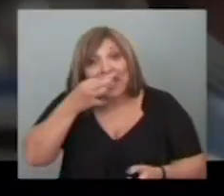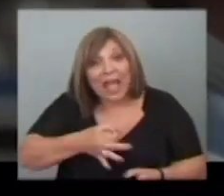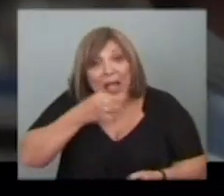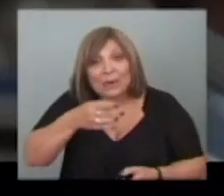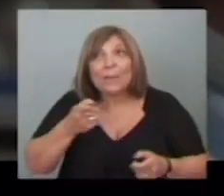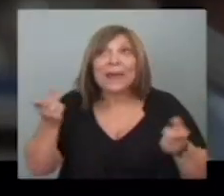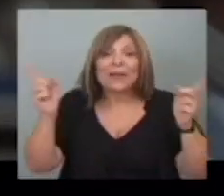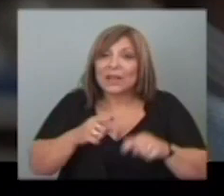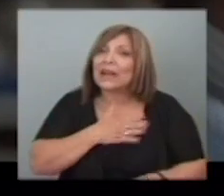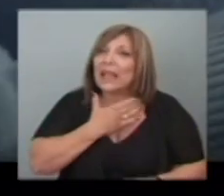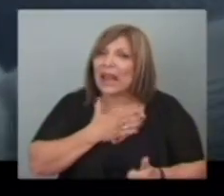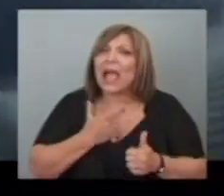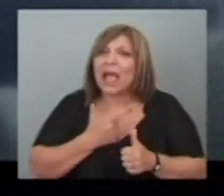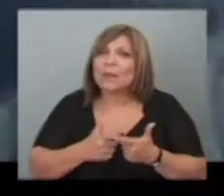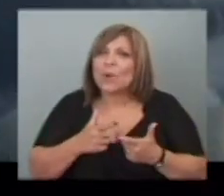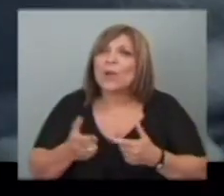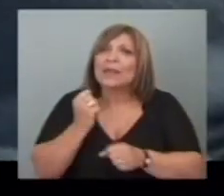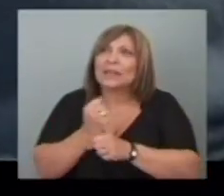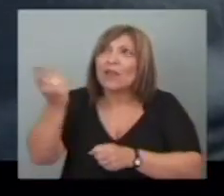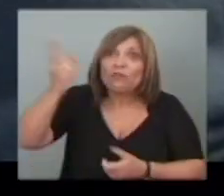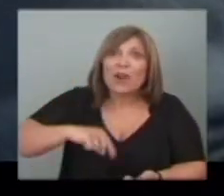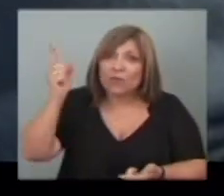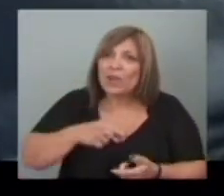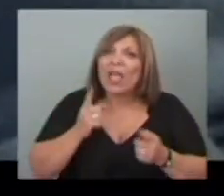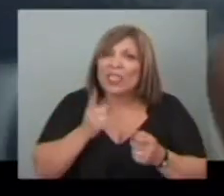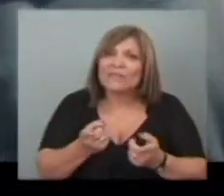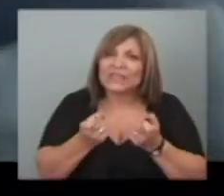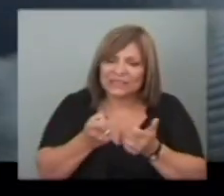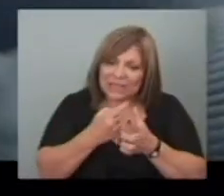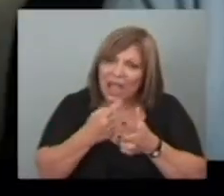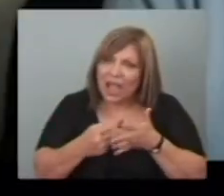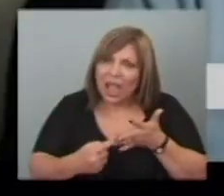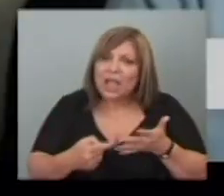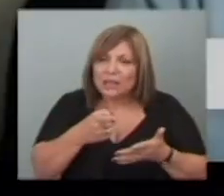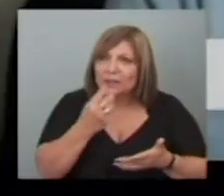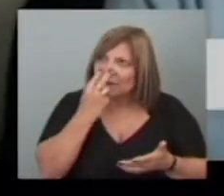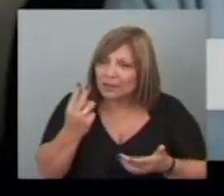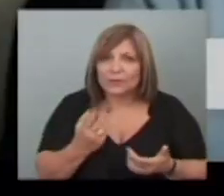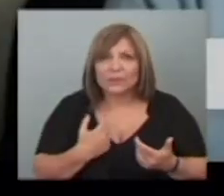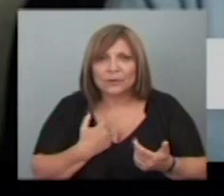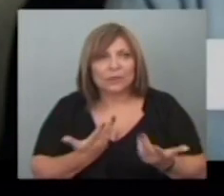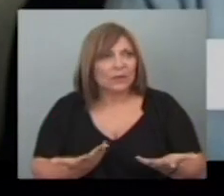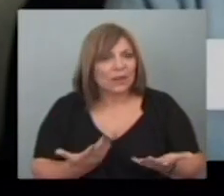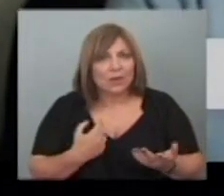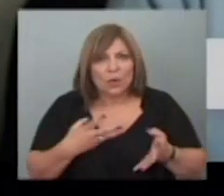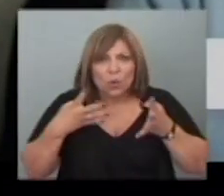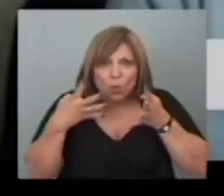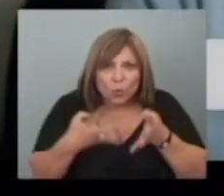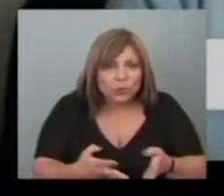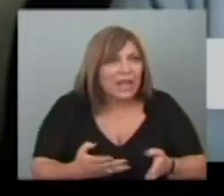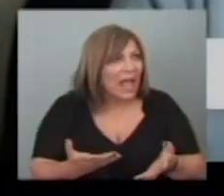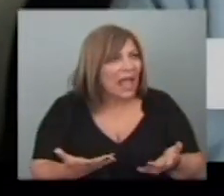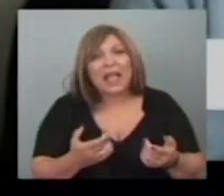tiene muchos reclamos para mejorar la inserción de los que se vuelven. Los retornados, enfrentamos una lucha, pero no es